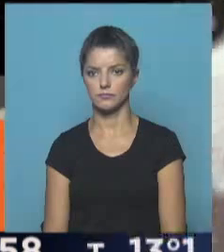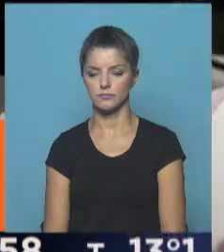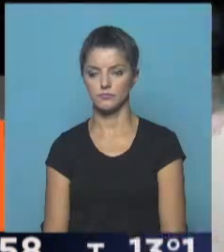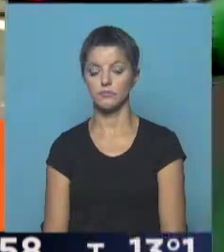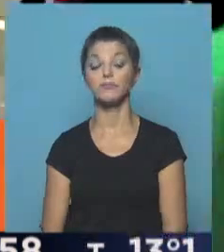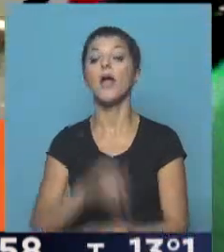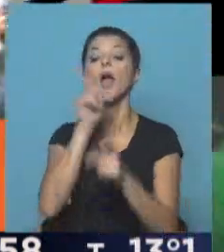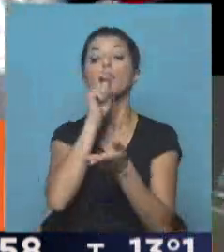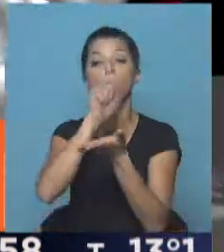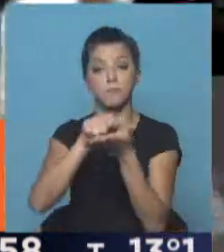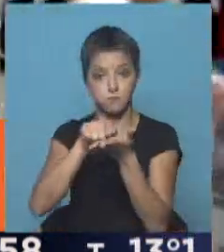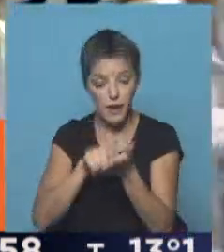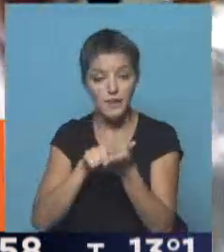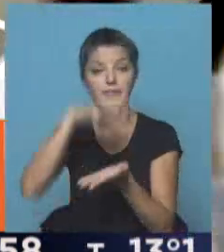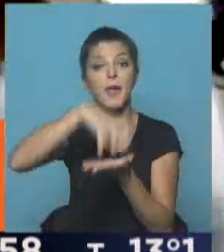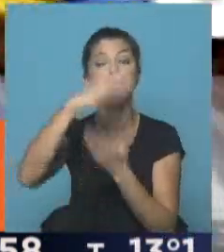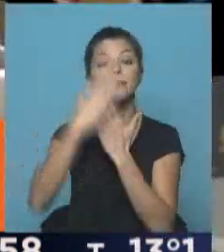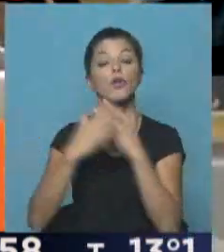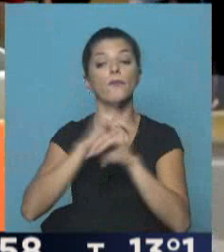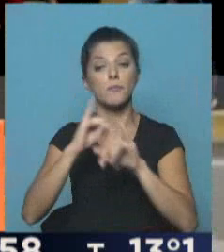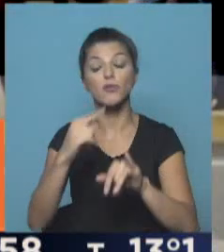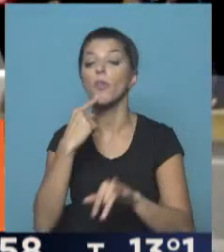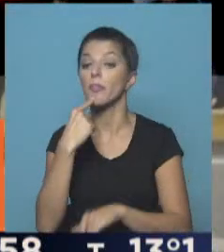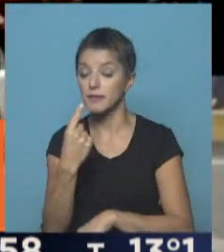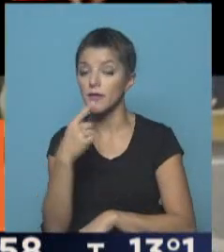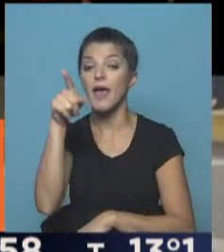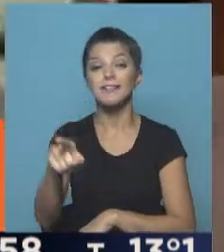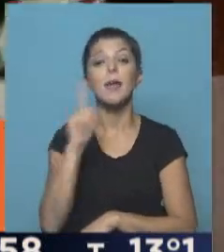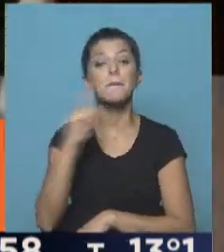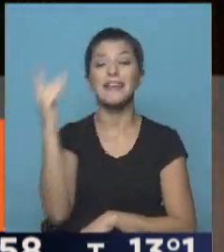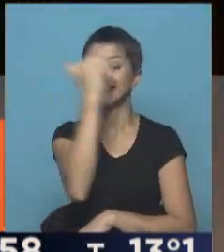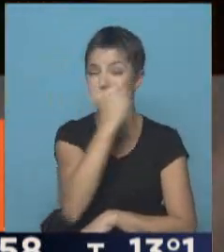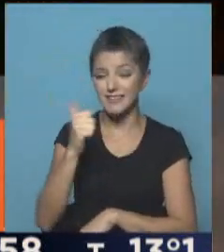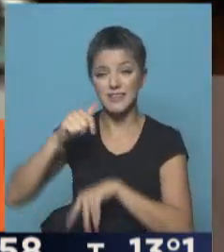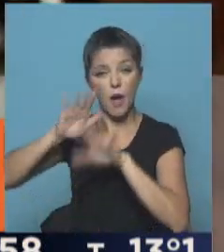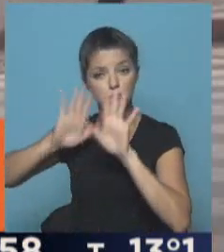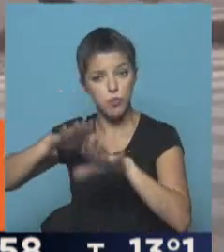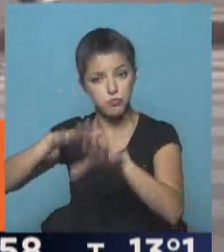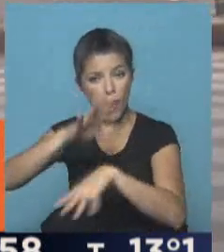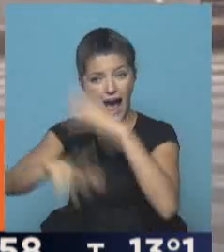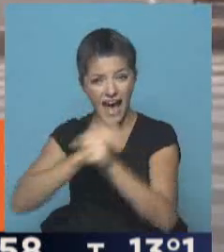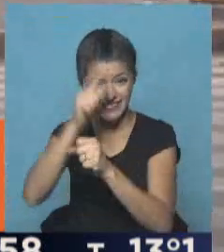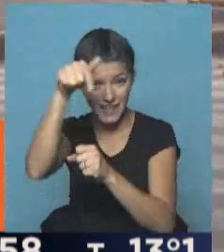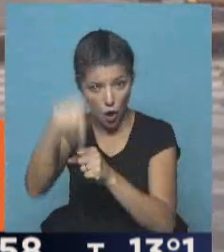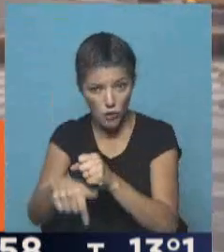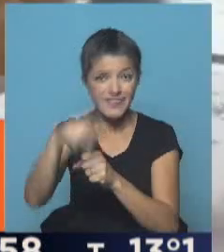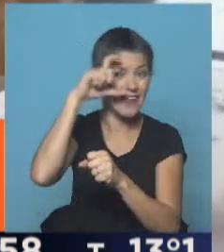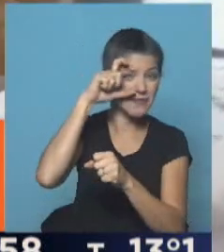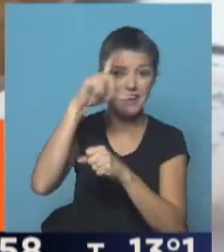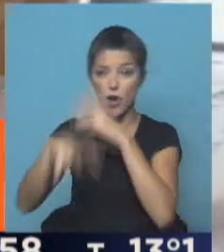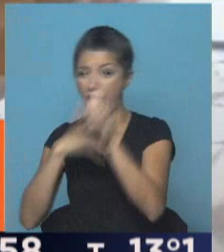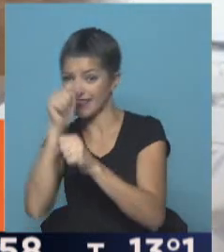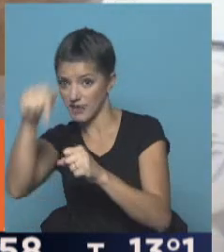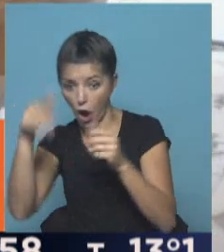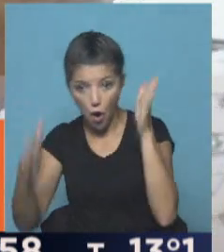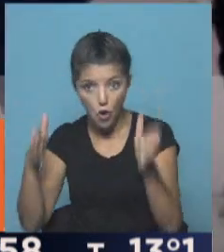Según cifras del Ministerio de Información, el país fue escenario de más de 1.600 manifestaciones en lo que va del año y al menos 600 de ellas